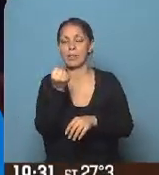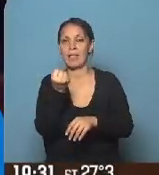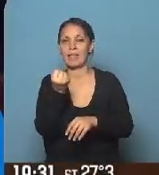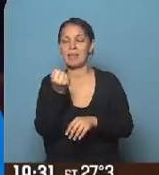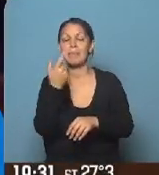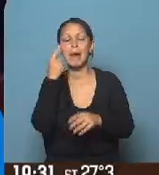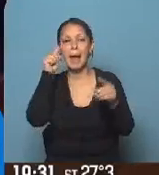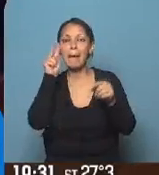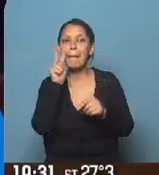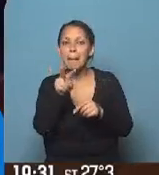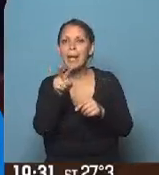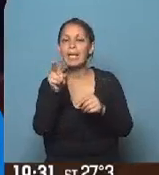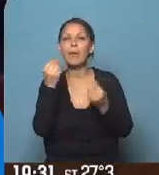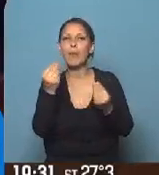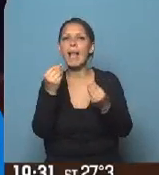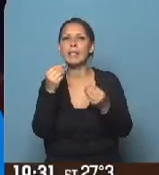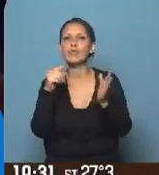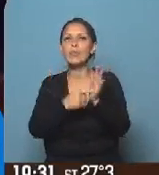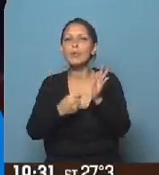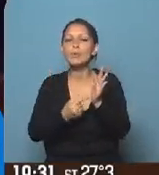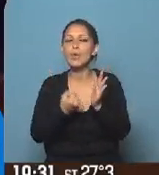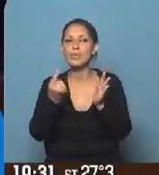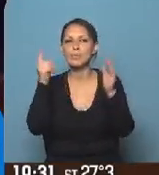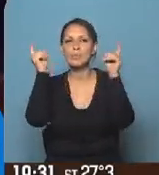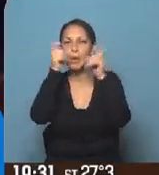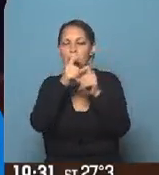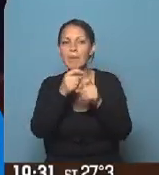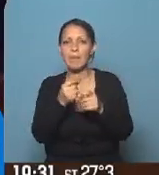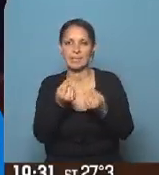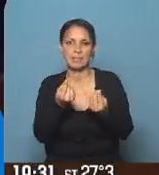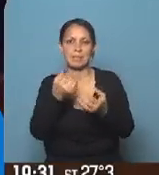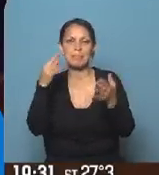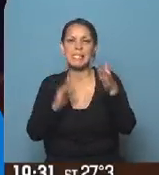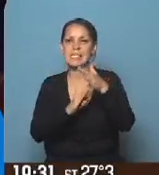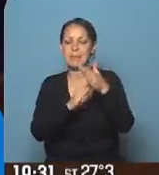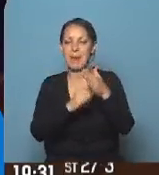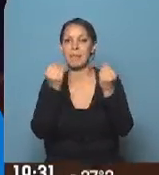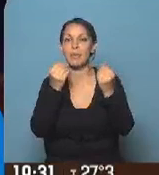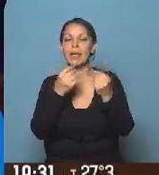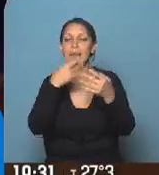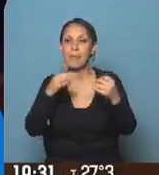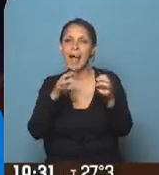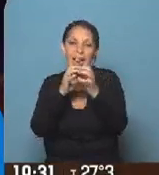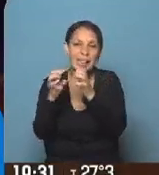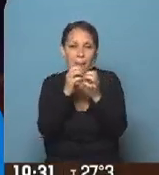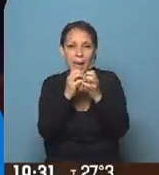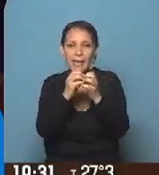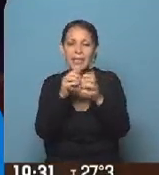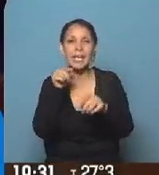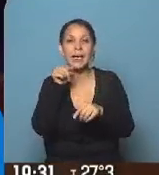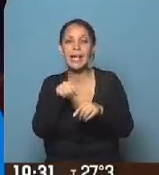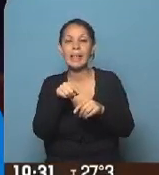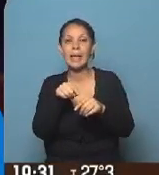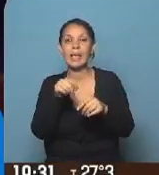grandes temas postergados que el país tiene que discutir, porque el debate público de las cosas importantes en la Argentina está